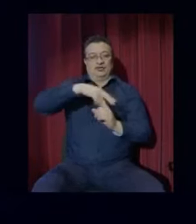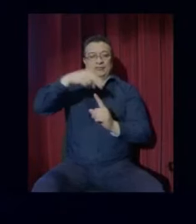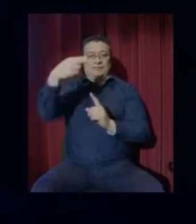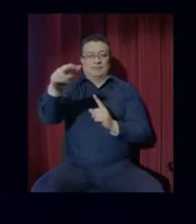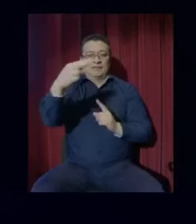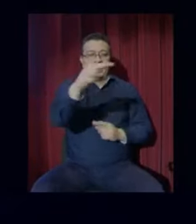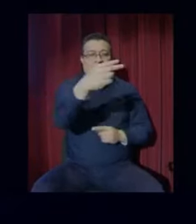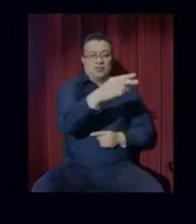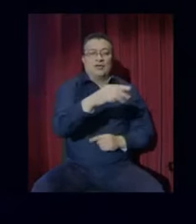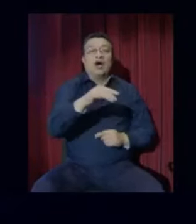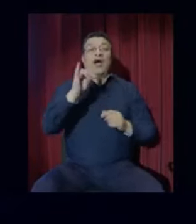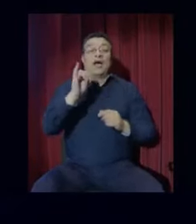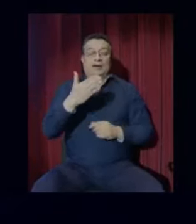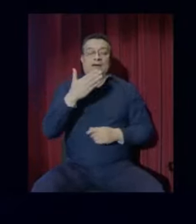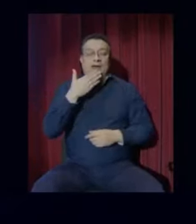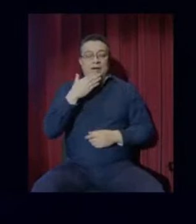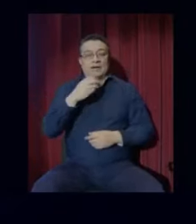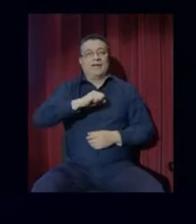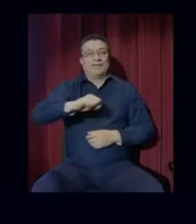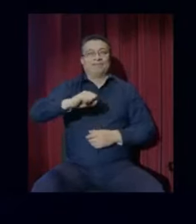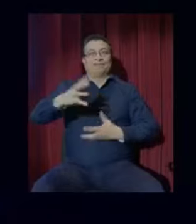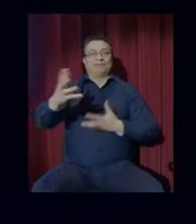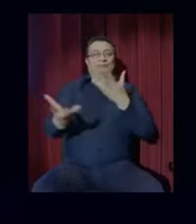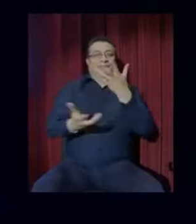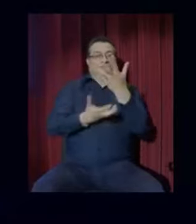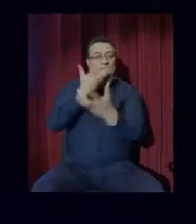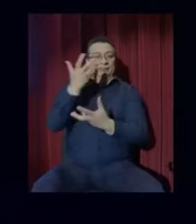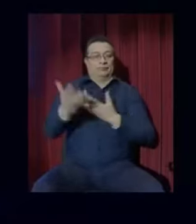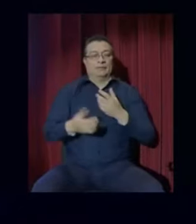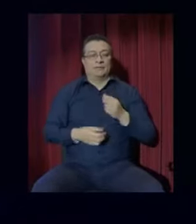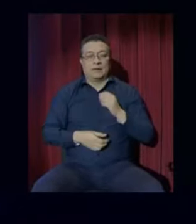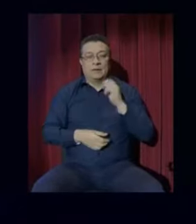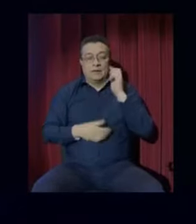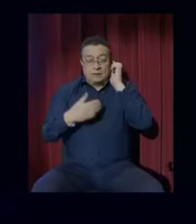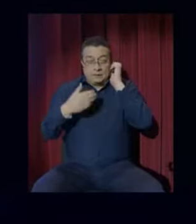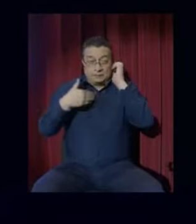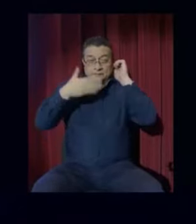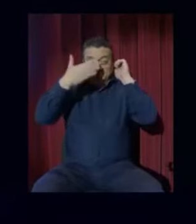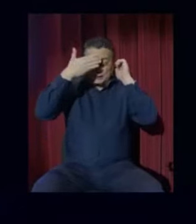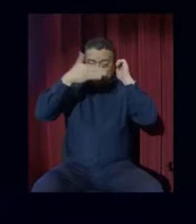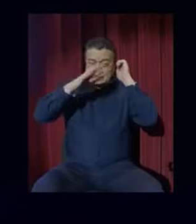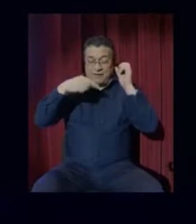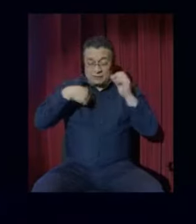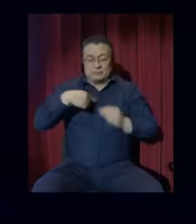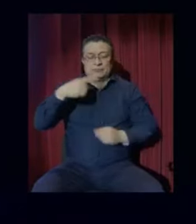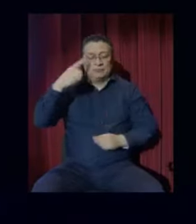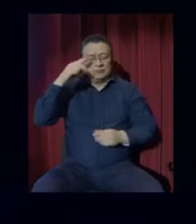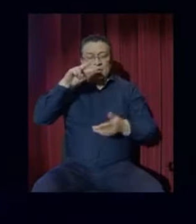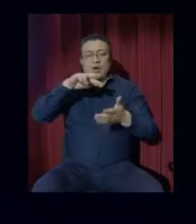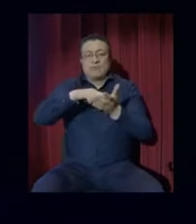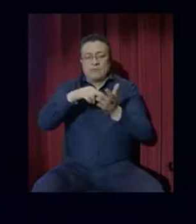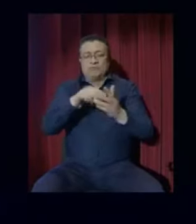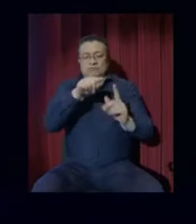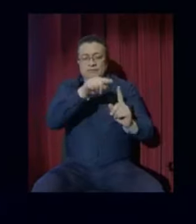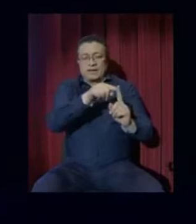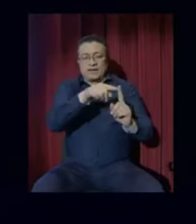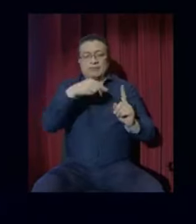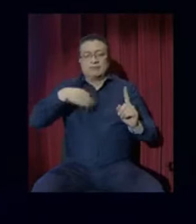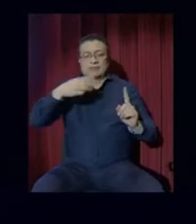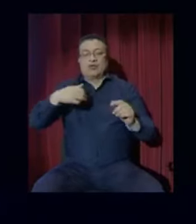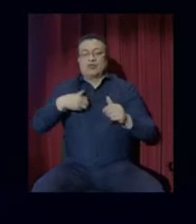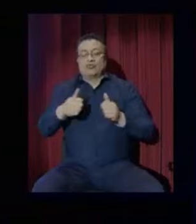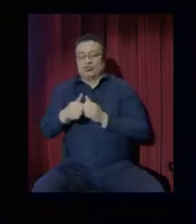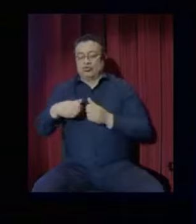así evitar la ocurrencia de siniestros conscientes de esto junto al consejo municipal de la municipalidad de